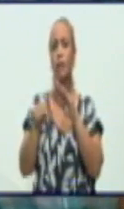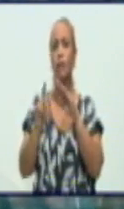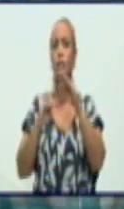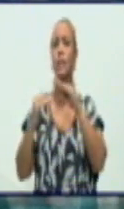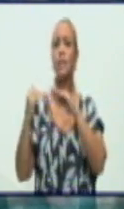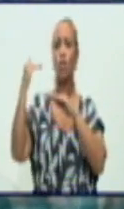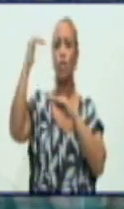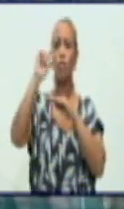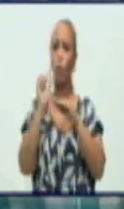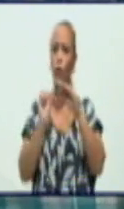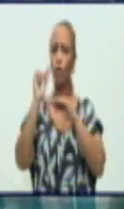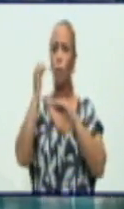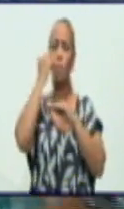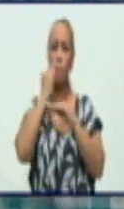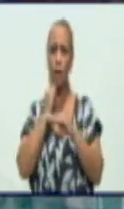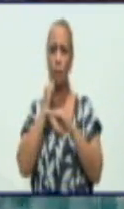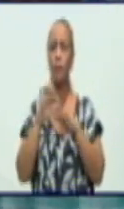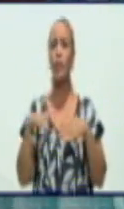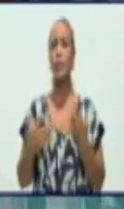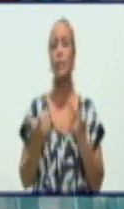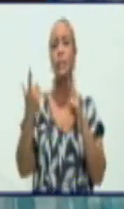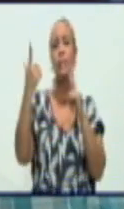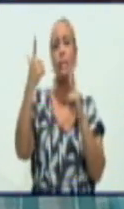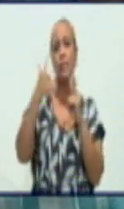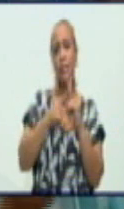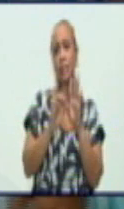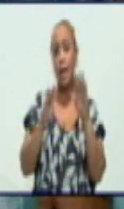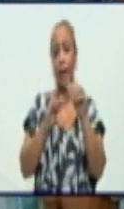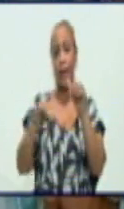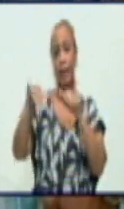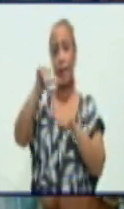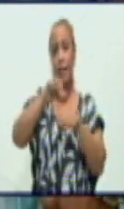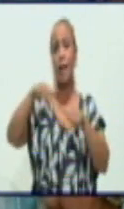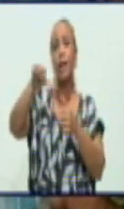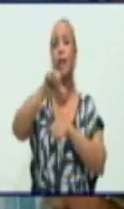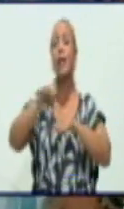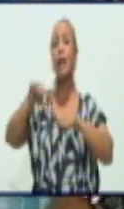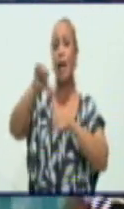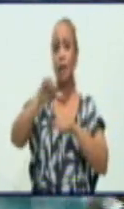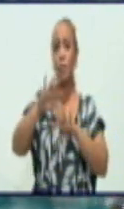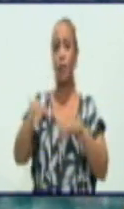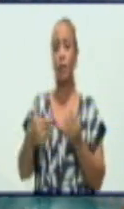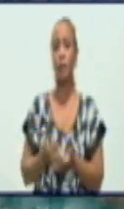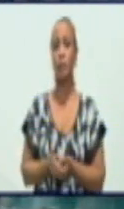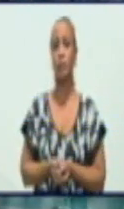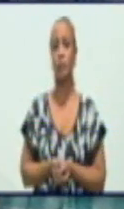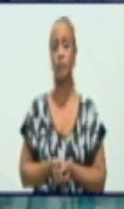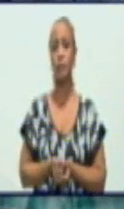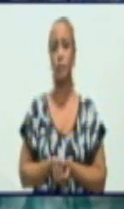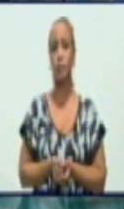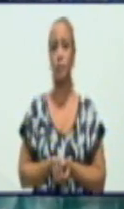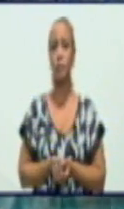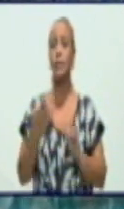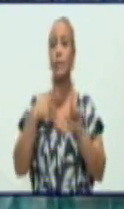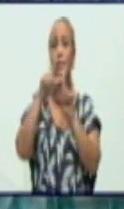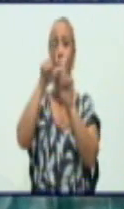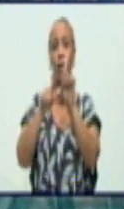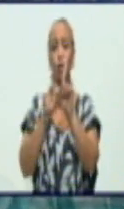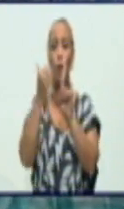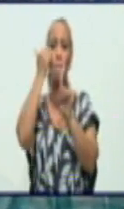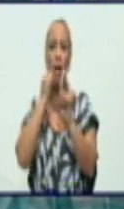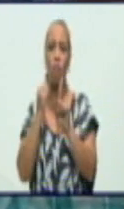a esta parte de aquí y ya en el caribe aquí sobre todo aquí abajo de la española las temperaturas del mar son más